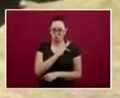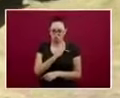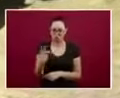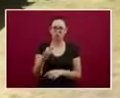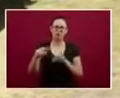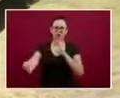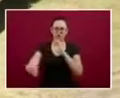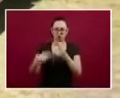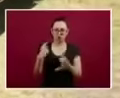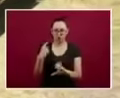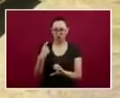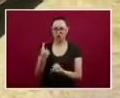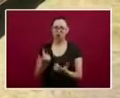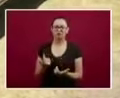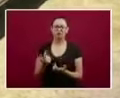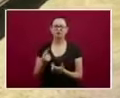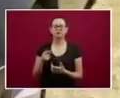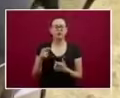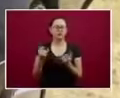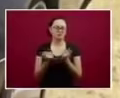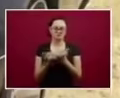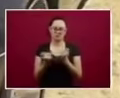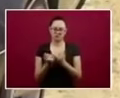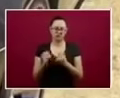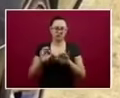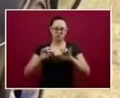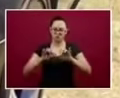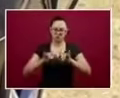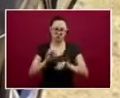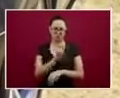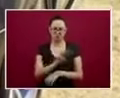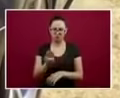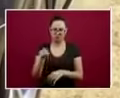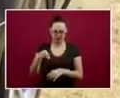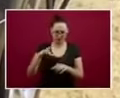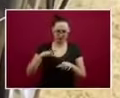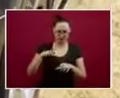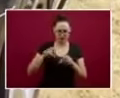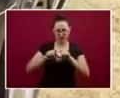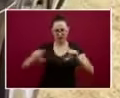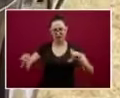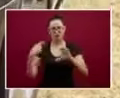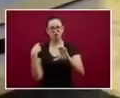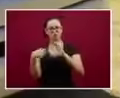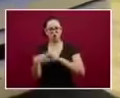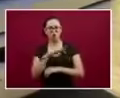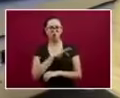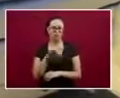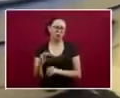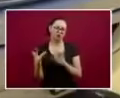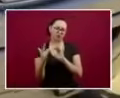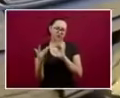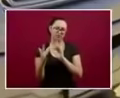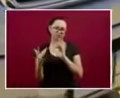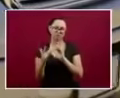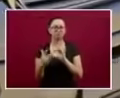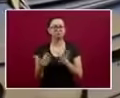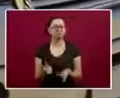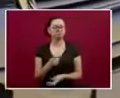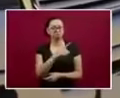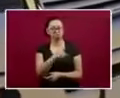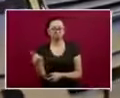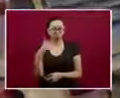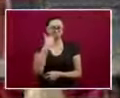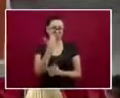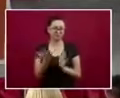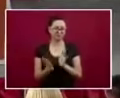Rosy, ¿estas propiedades son para que ustedes trabajen, para que ustedes las habiten, para que las usen de oficinas,